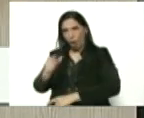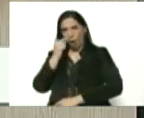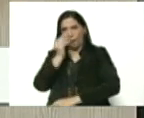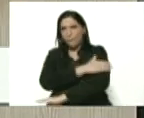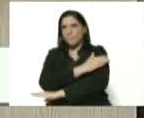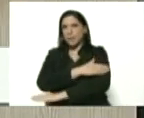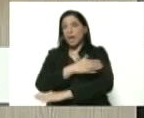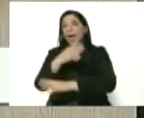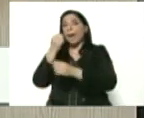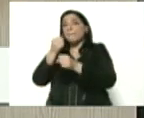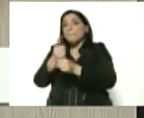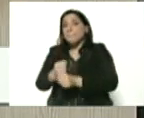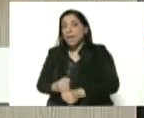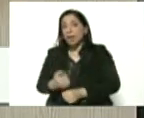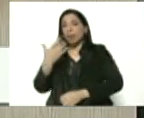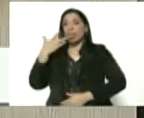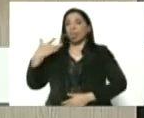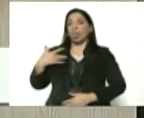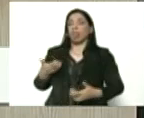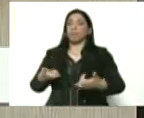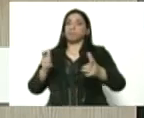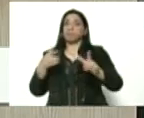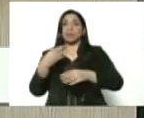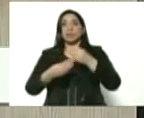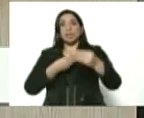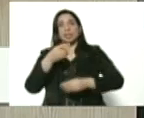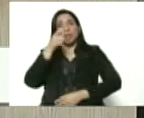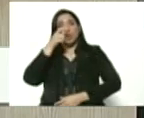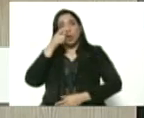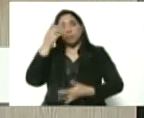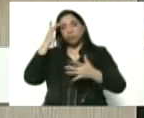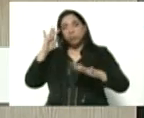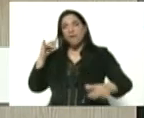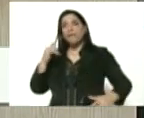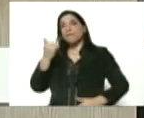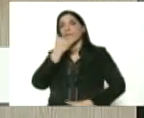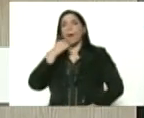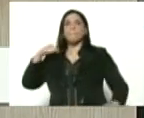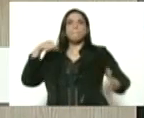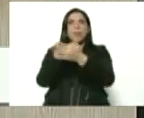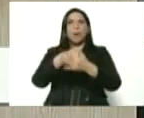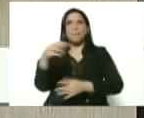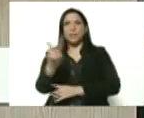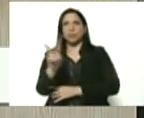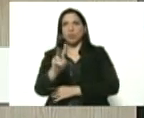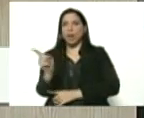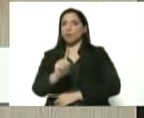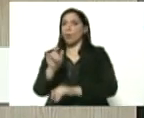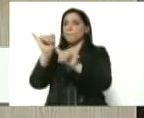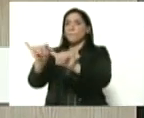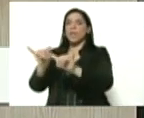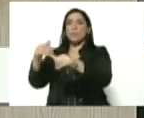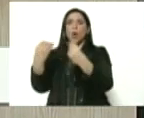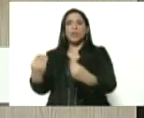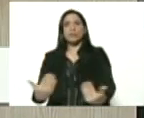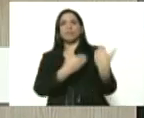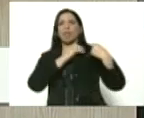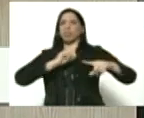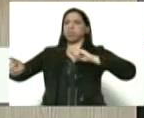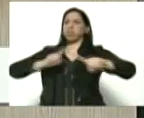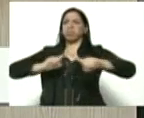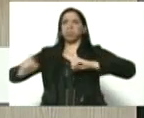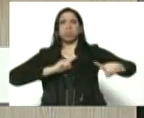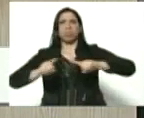los bufones que permitieron se llevar a cabo este intento militar fallido en Venezuela no sean los que ahora están al mando y